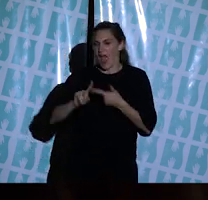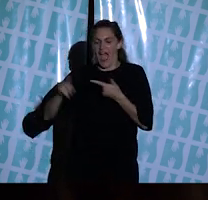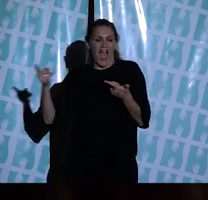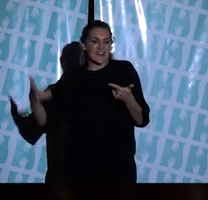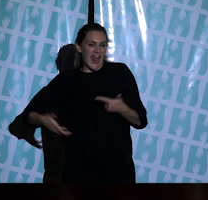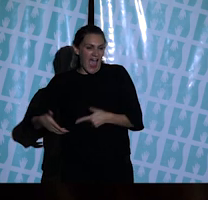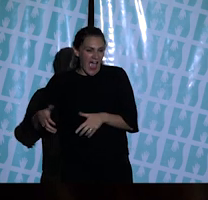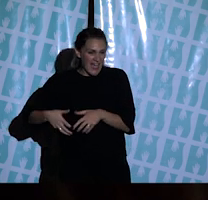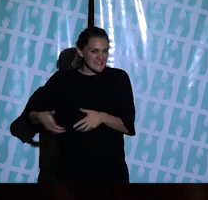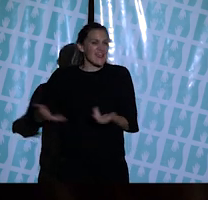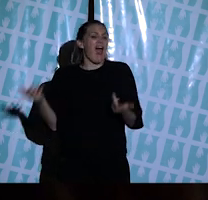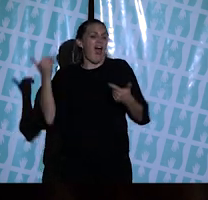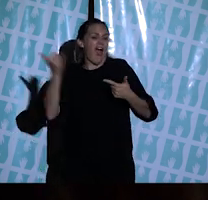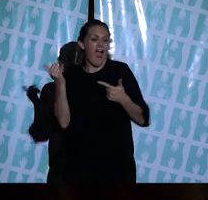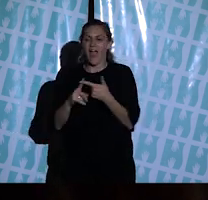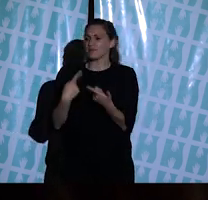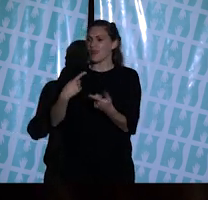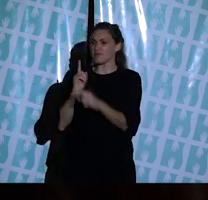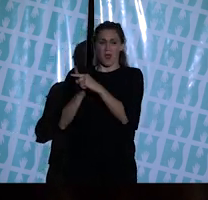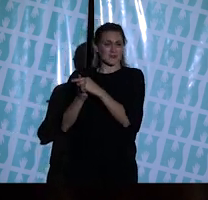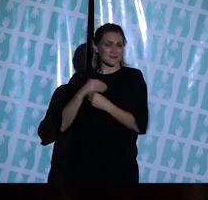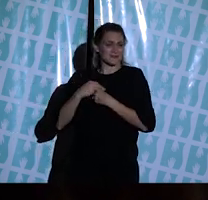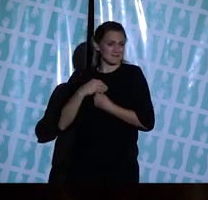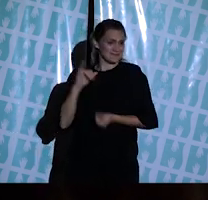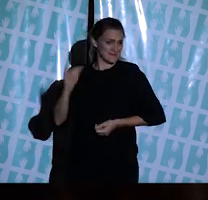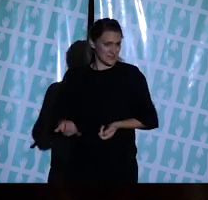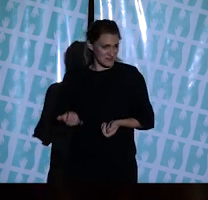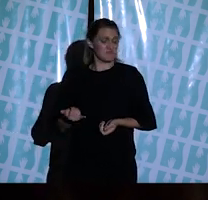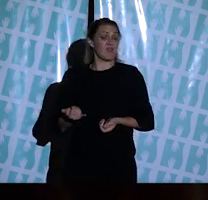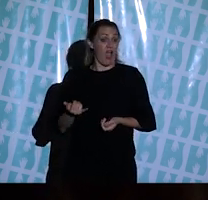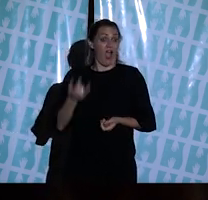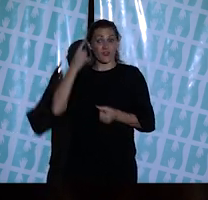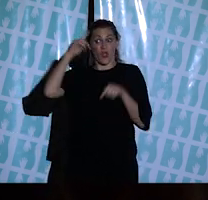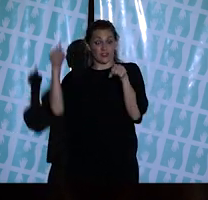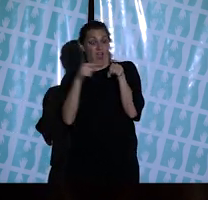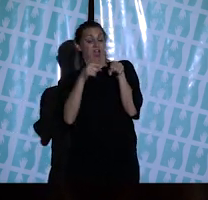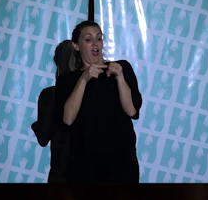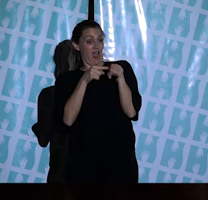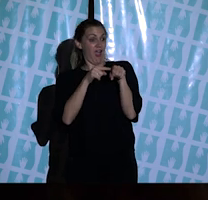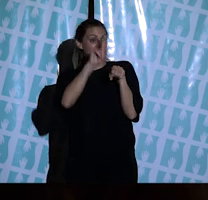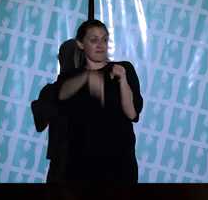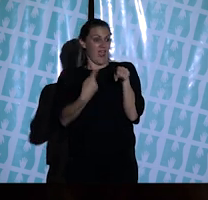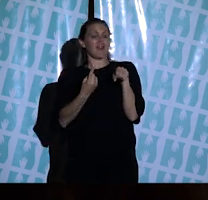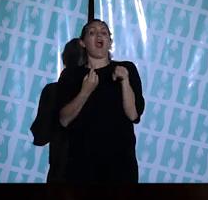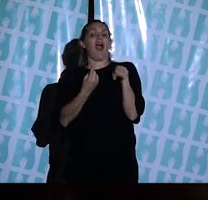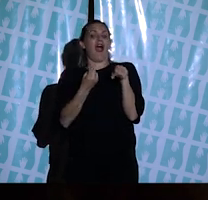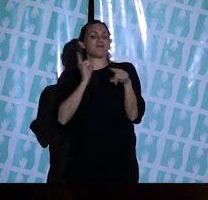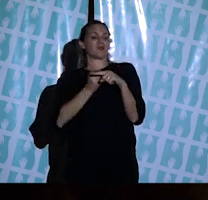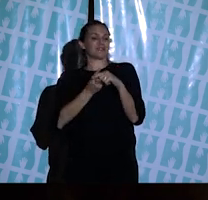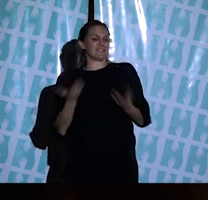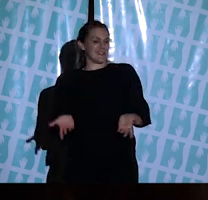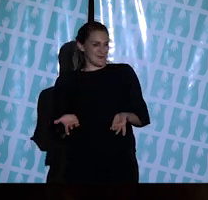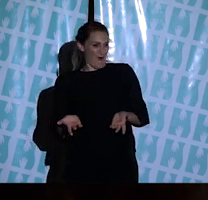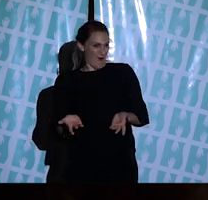Genera un afecto positivo, ¿no? Qué rico, actúa sobre el sistema de recompensa. Yo ya les mostré cómo era antes. Genera